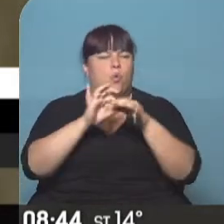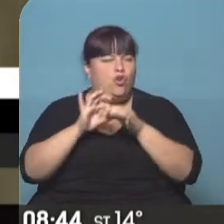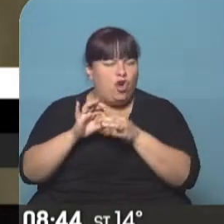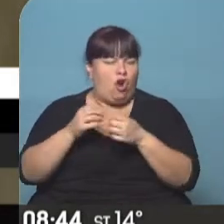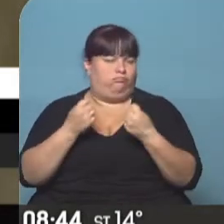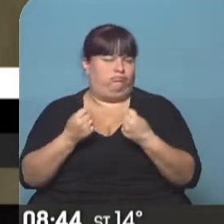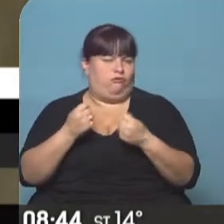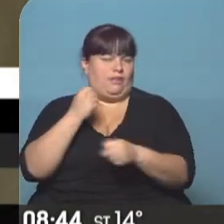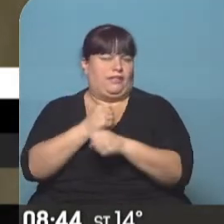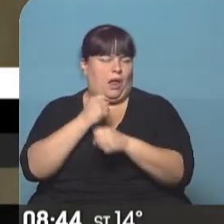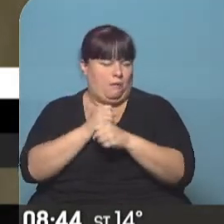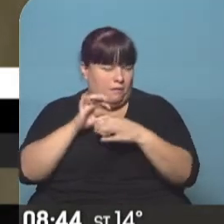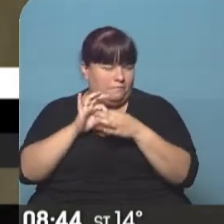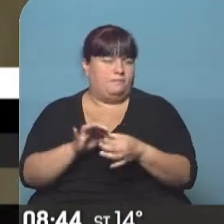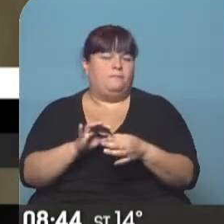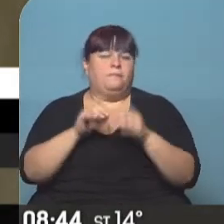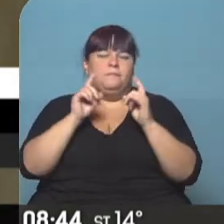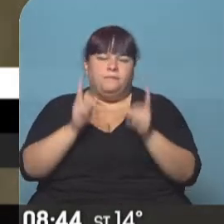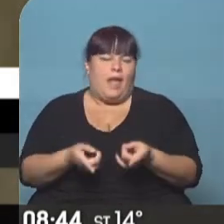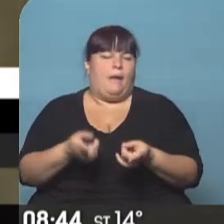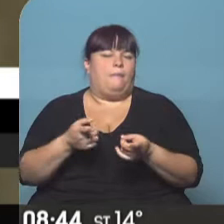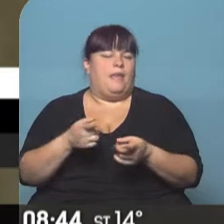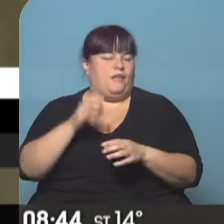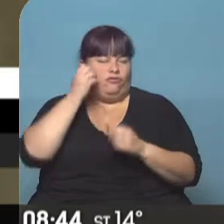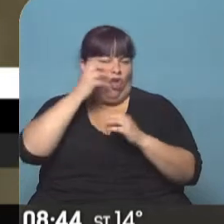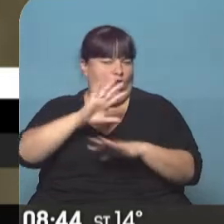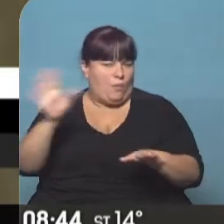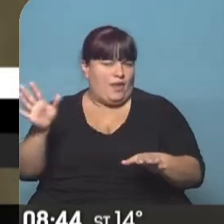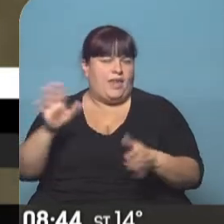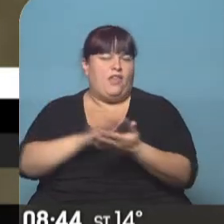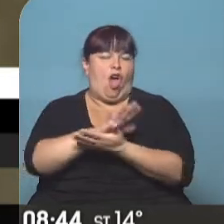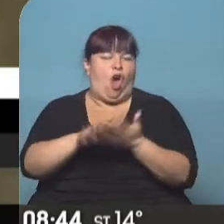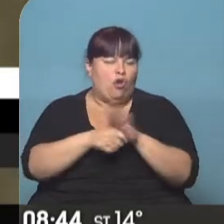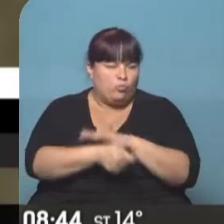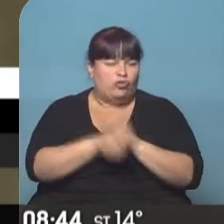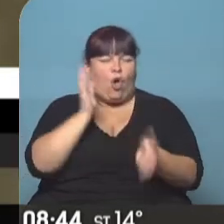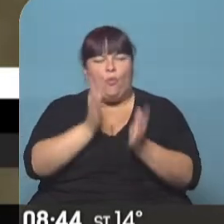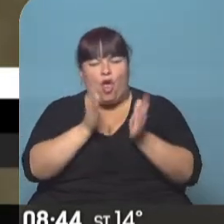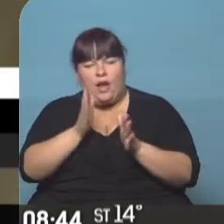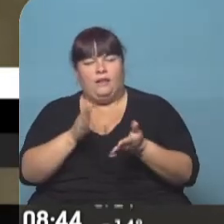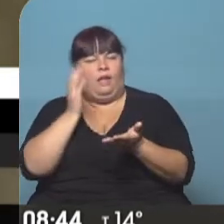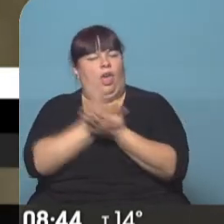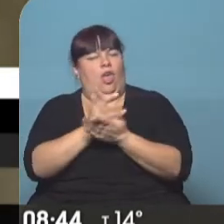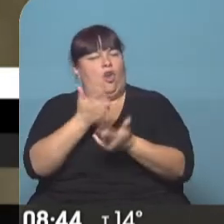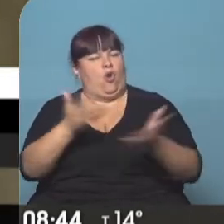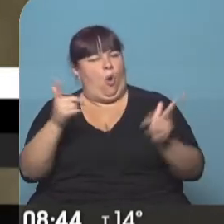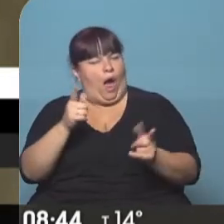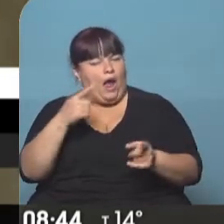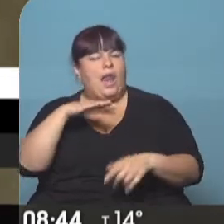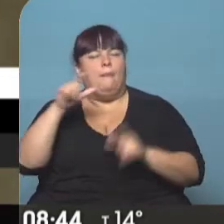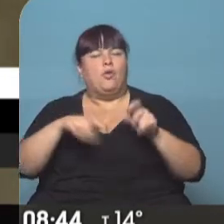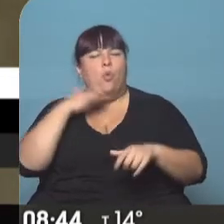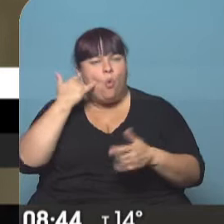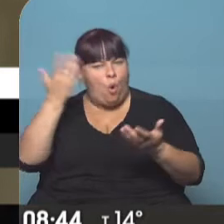potencialidad de trabajo y definitivamente deje atrás la corrupción la violencia y la impunidad con la que los jujeños